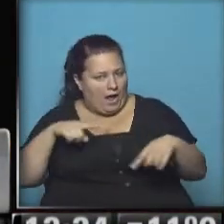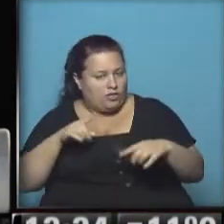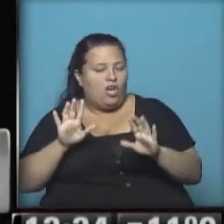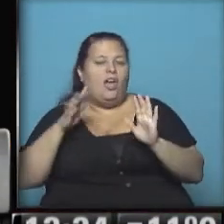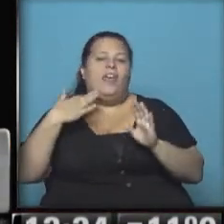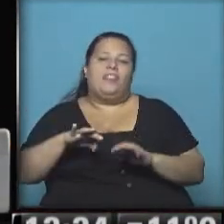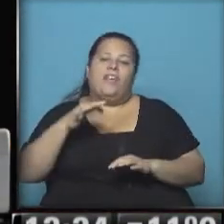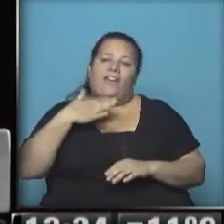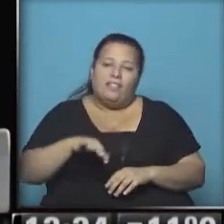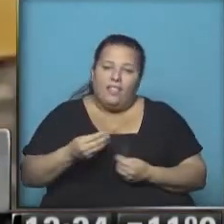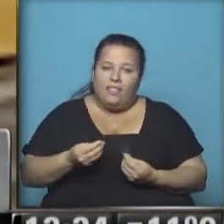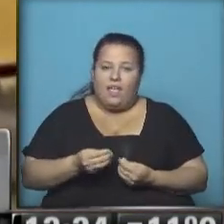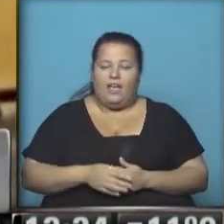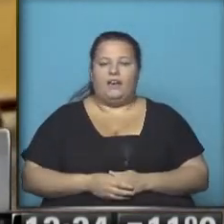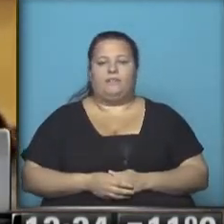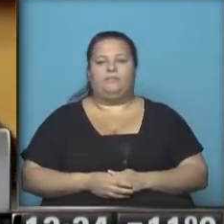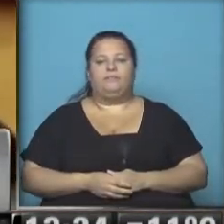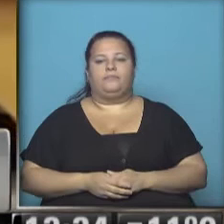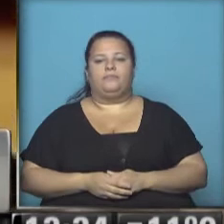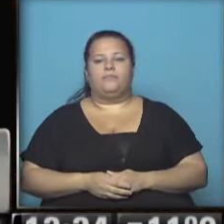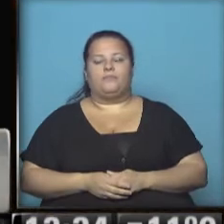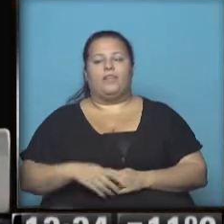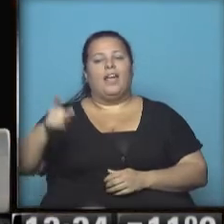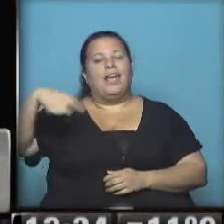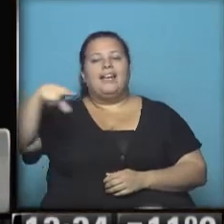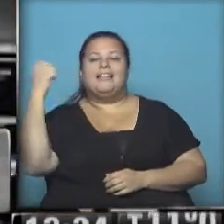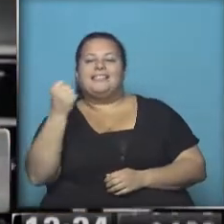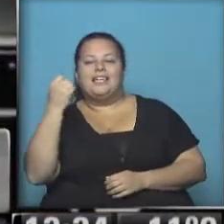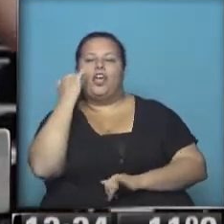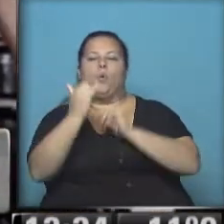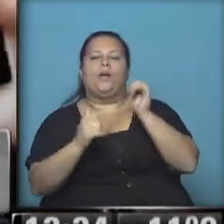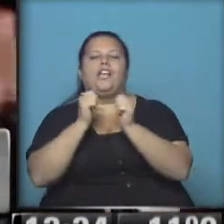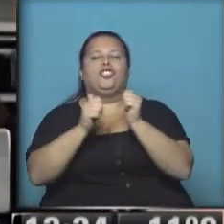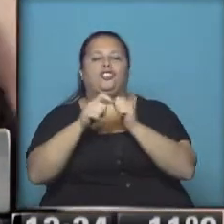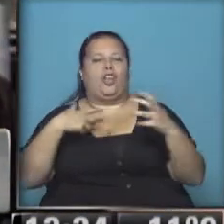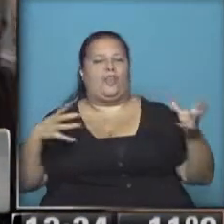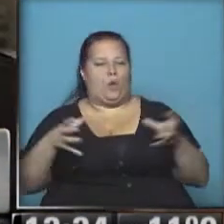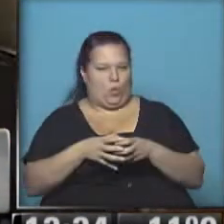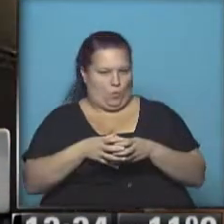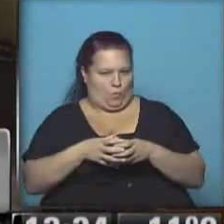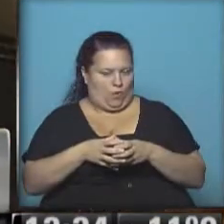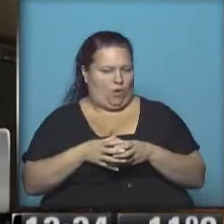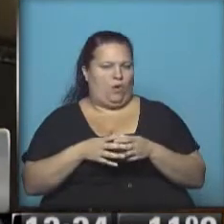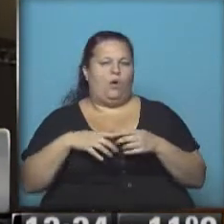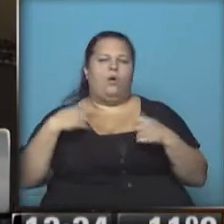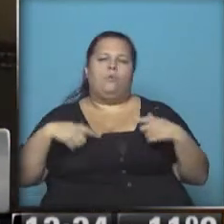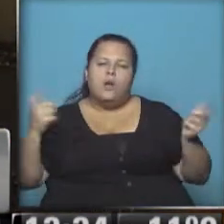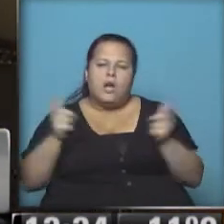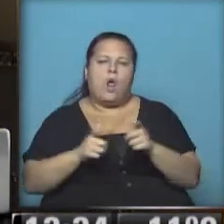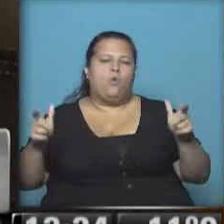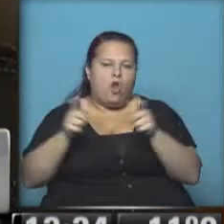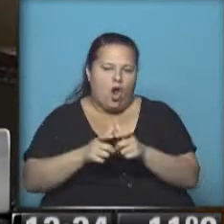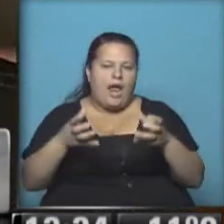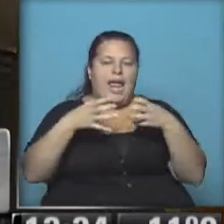que entender también que lo que ellos buscan es contar la historia de la banda. Va a requerir de muchísimas reuniones entre